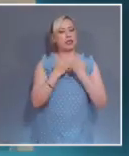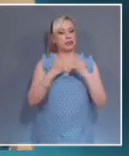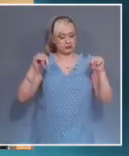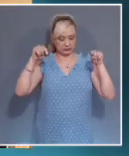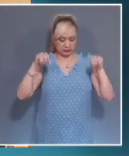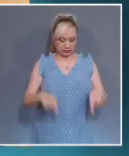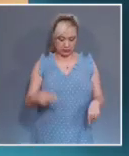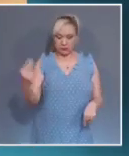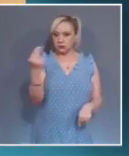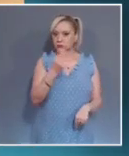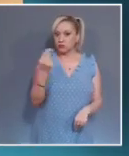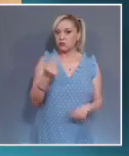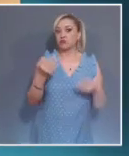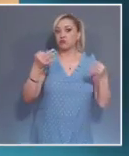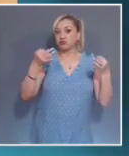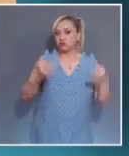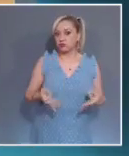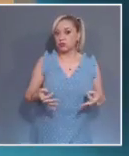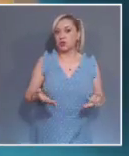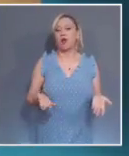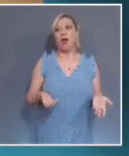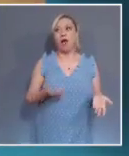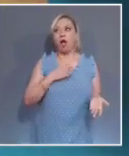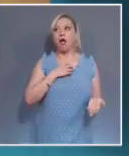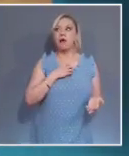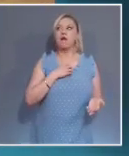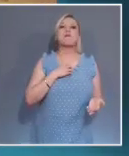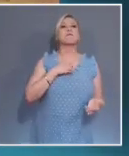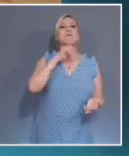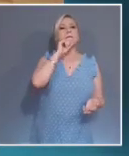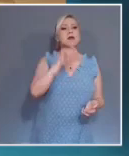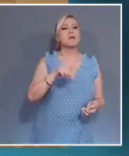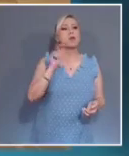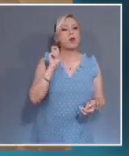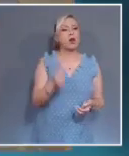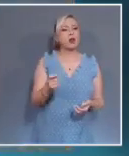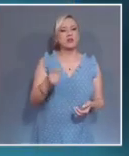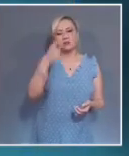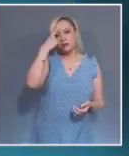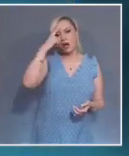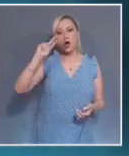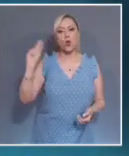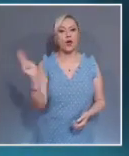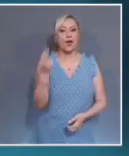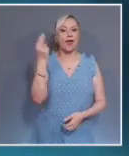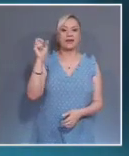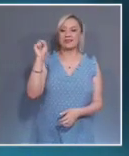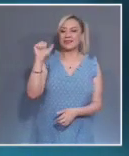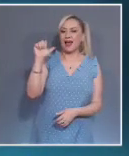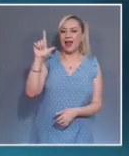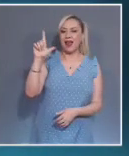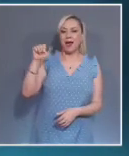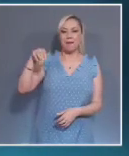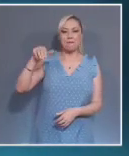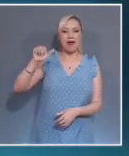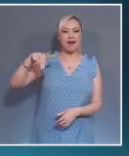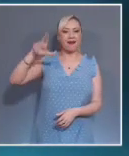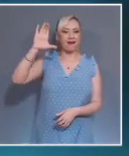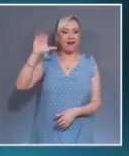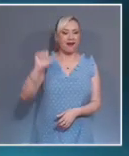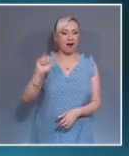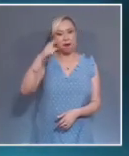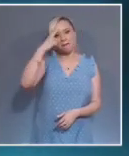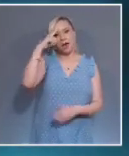judiciales. Por otra parte, impulsaron proyectos académicos con la Universidad de Salamanca para ofrecer cursos de posgrado y especialidad